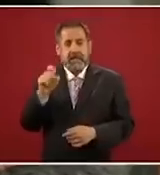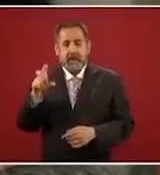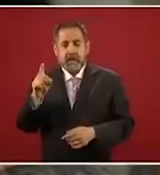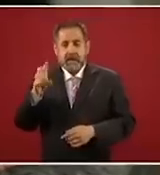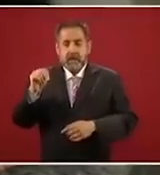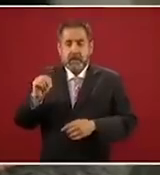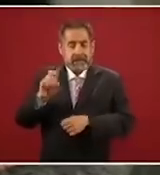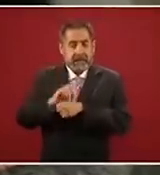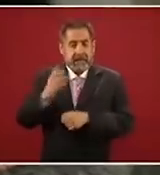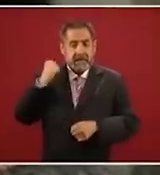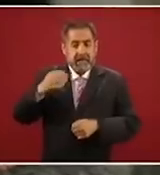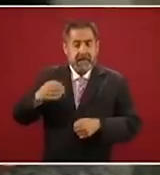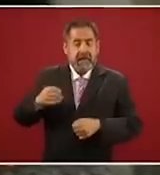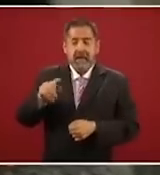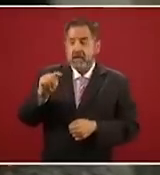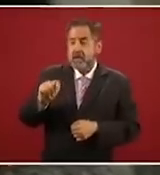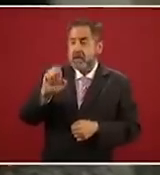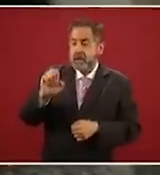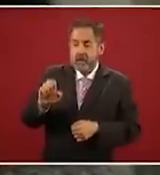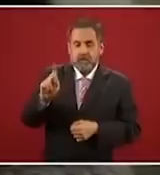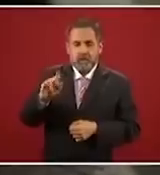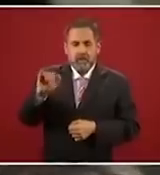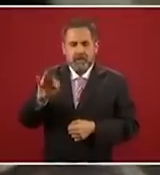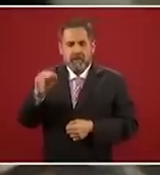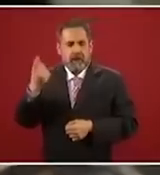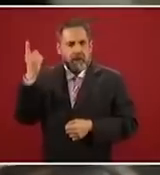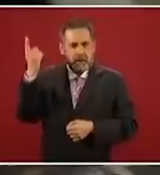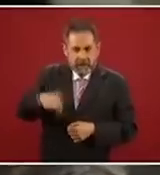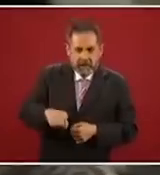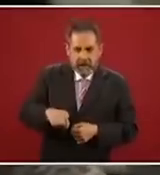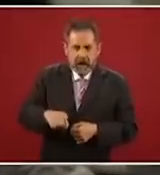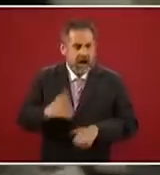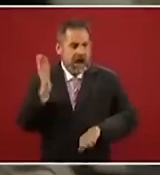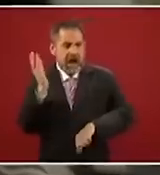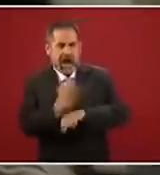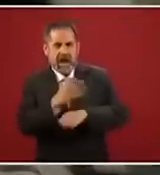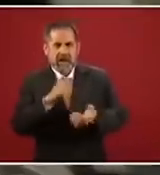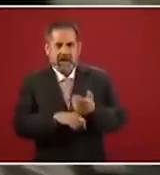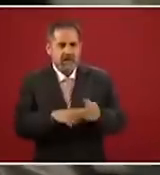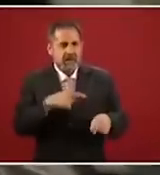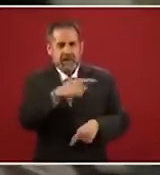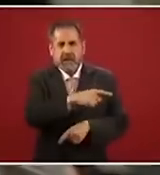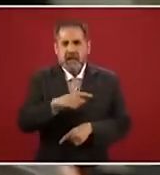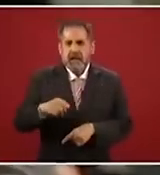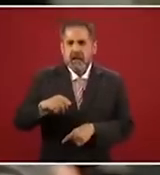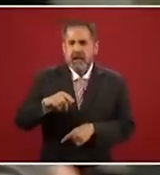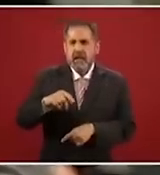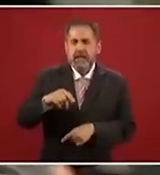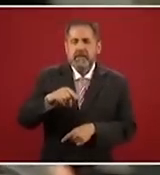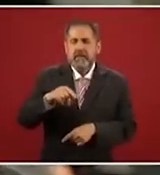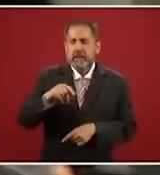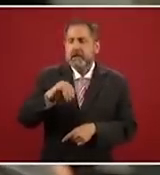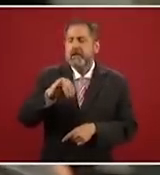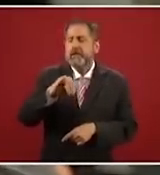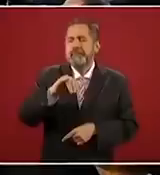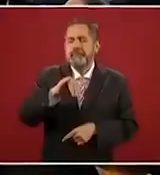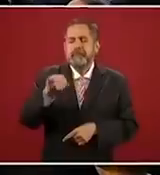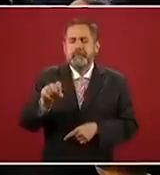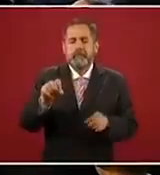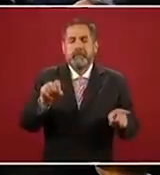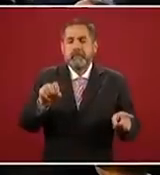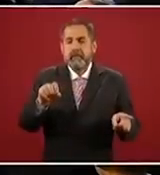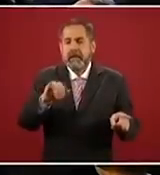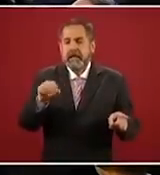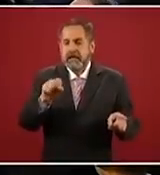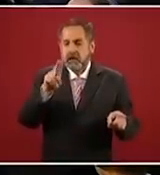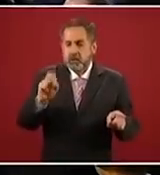el Tribunal Electoral le ordenó, le instruyó sancionar a su vocero presidencial porque incumplió la veda electoral de la elección del